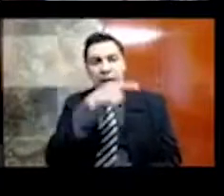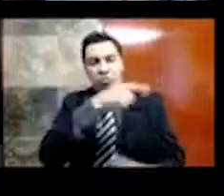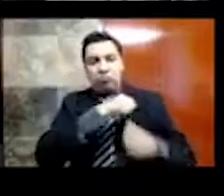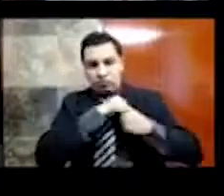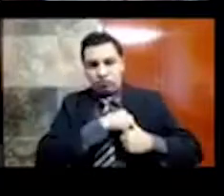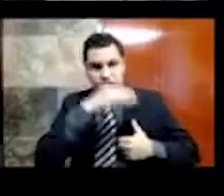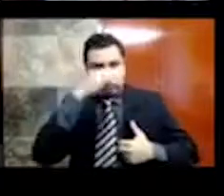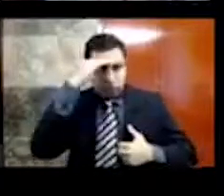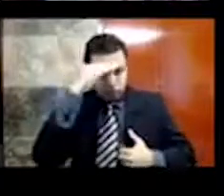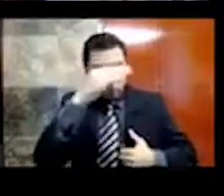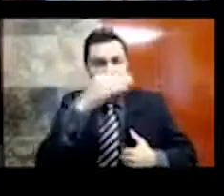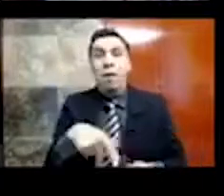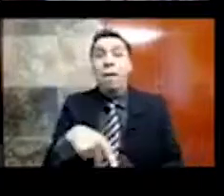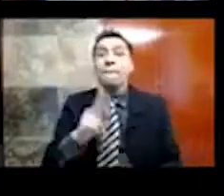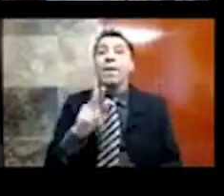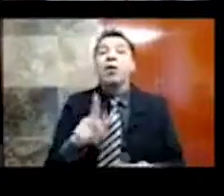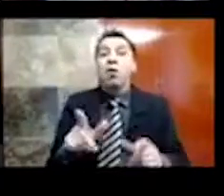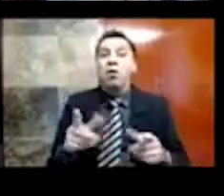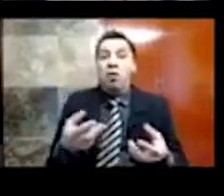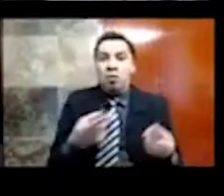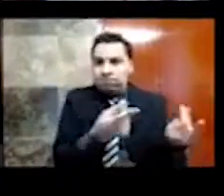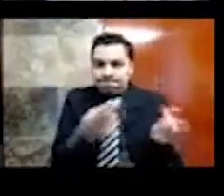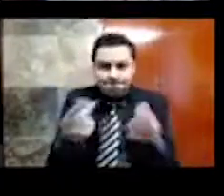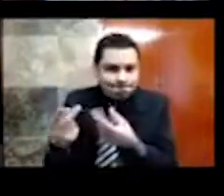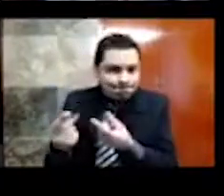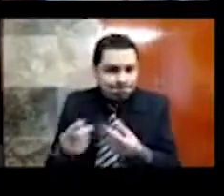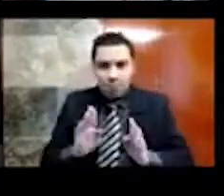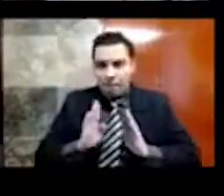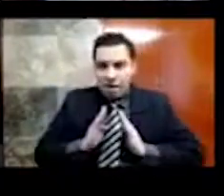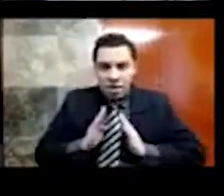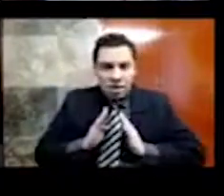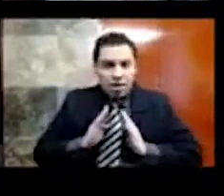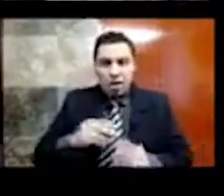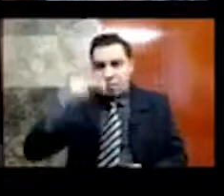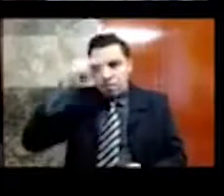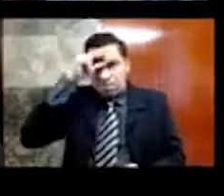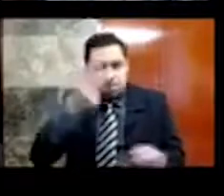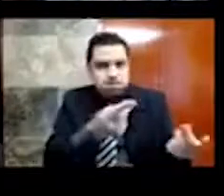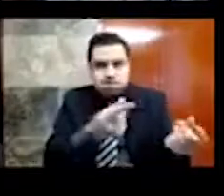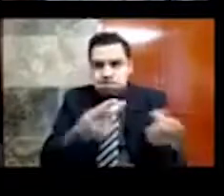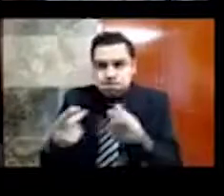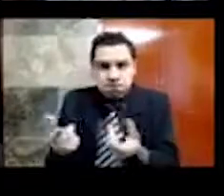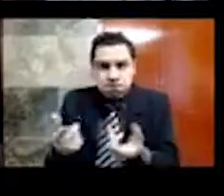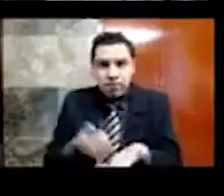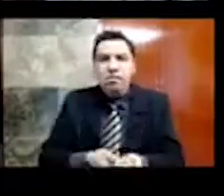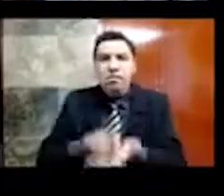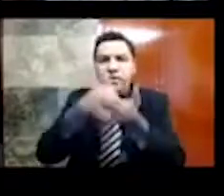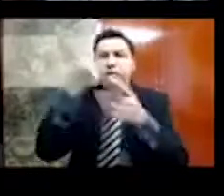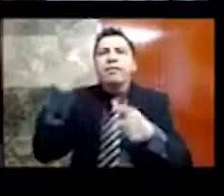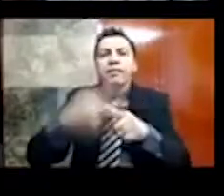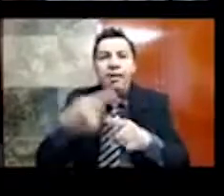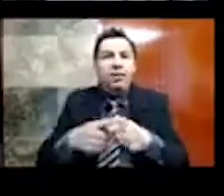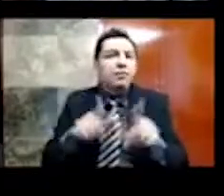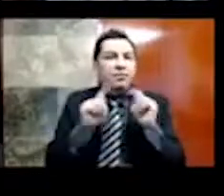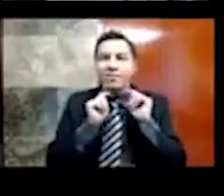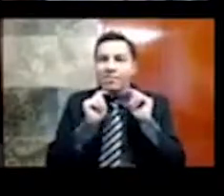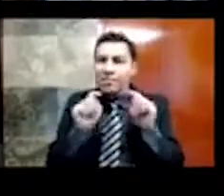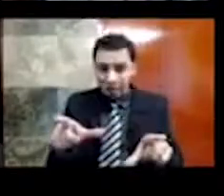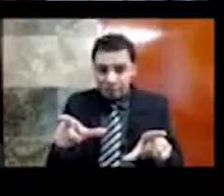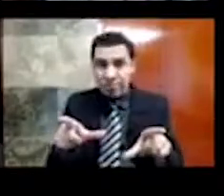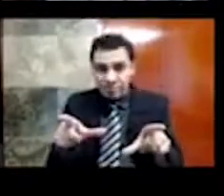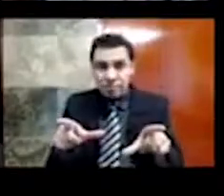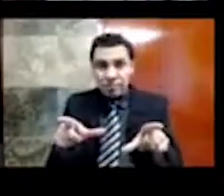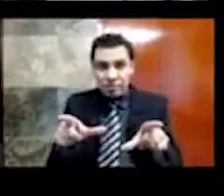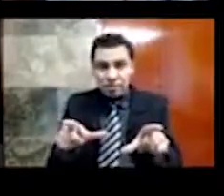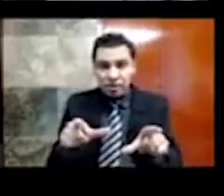los que son activos son los tlaxcaltecas. Les ayudan los empualtecas, que también son aliados, y luego todos los otros